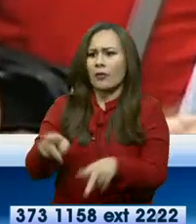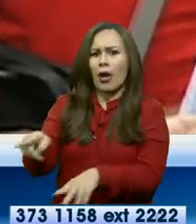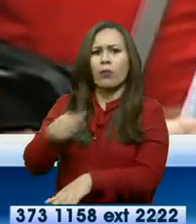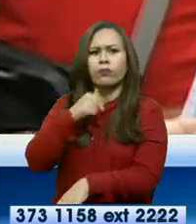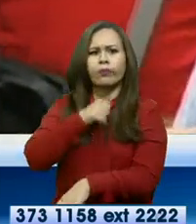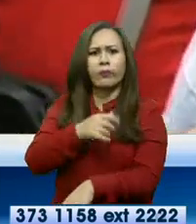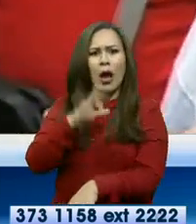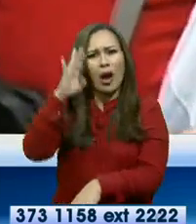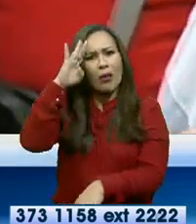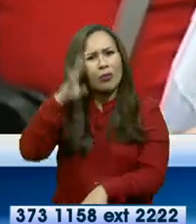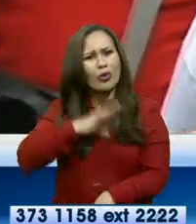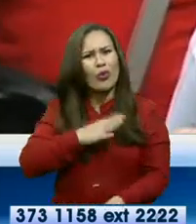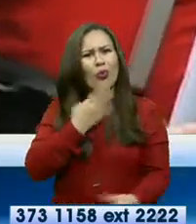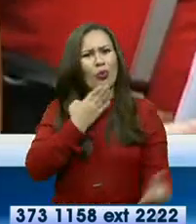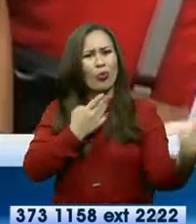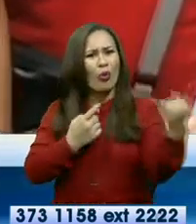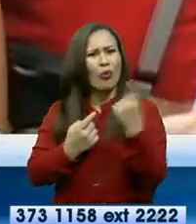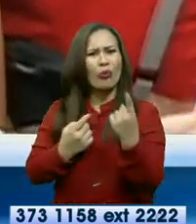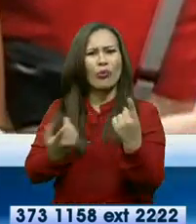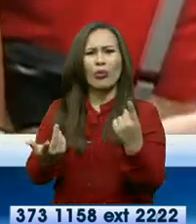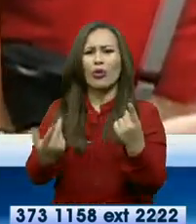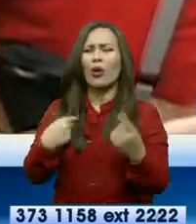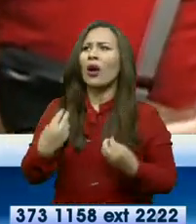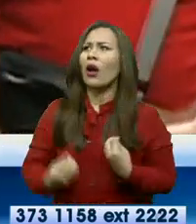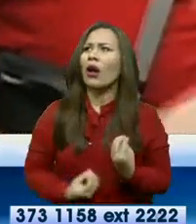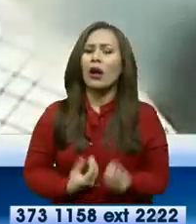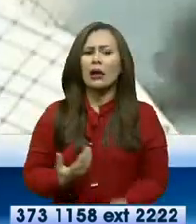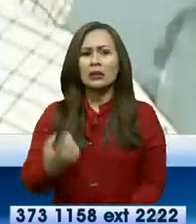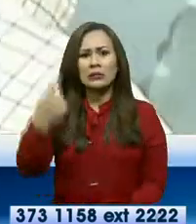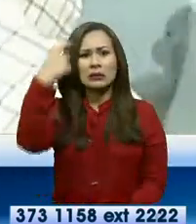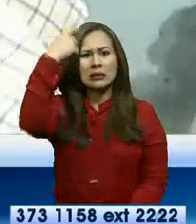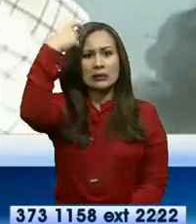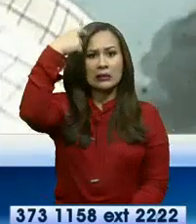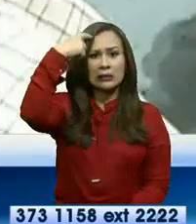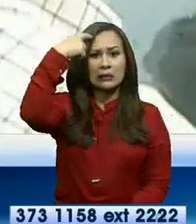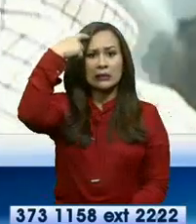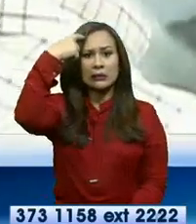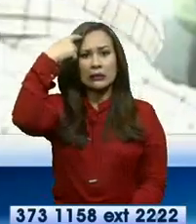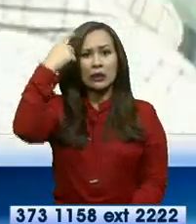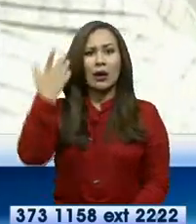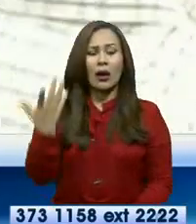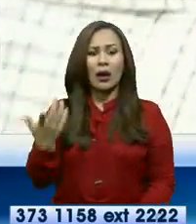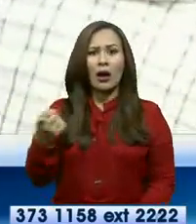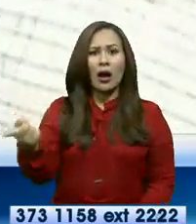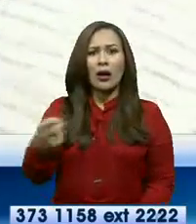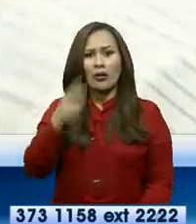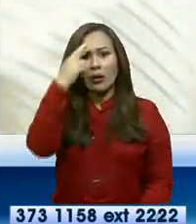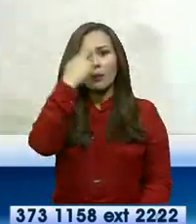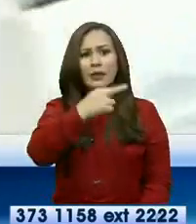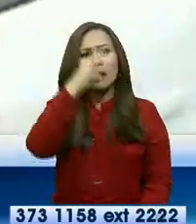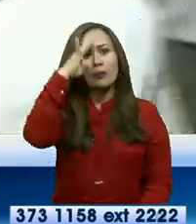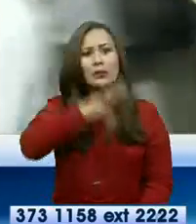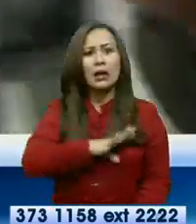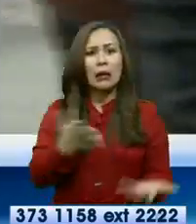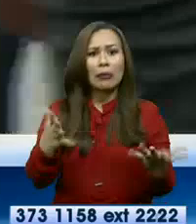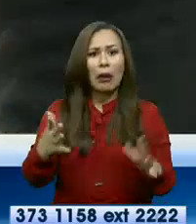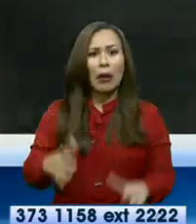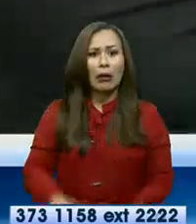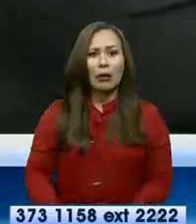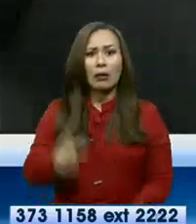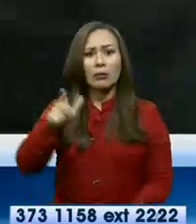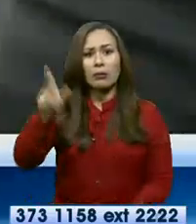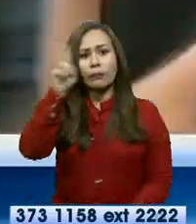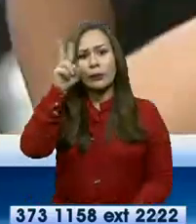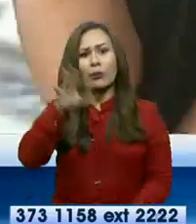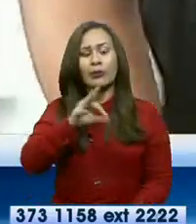cogido. ¿Cómo en qué nos quedamos nosotros? Imagínense. Los detenidos y las evidencias fueron trasladadas a la Fiscalía de